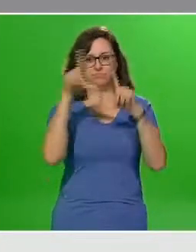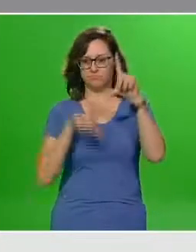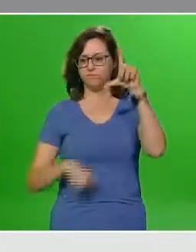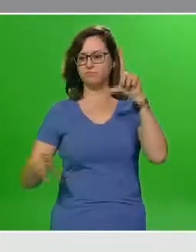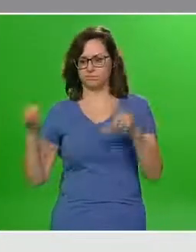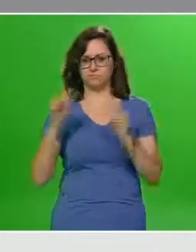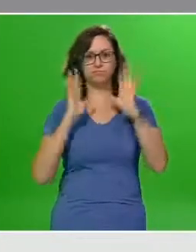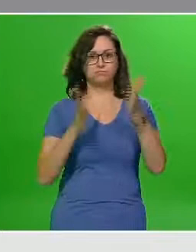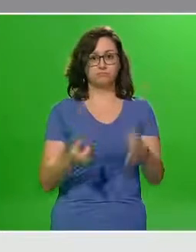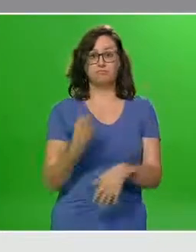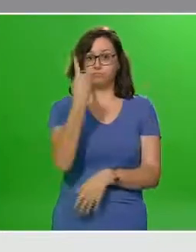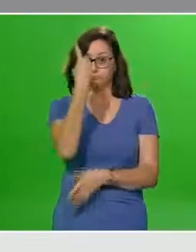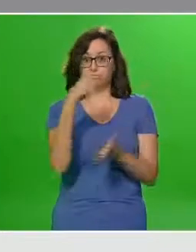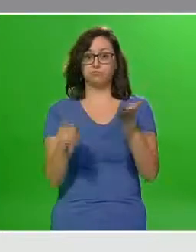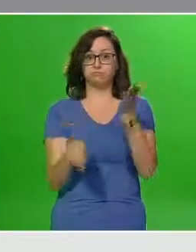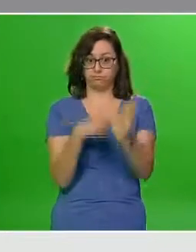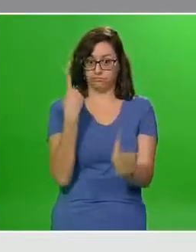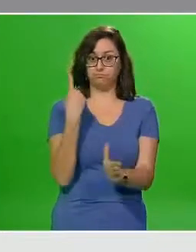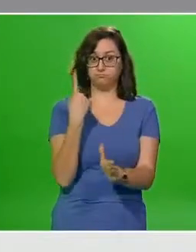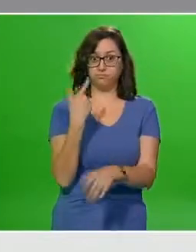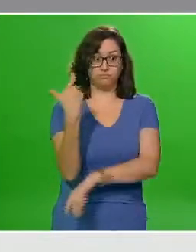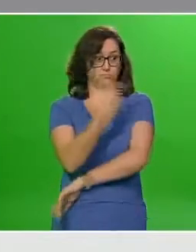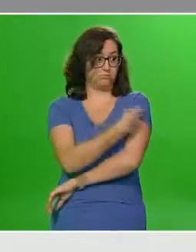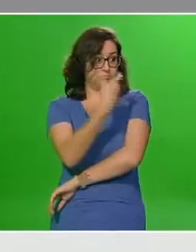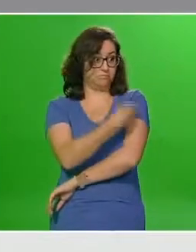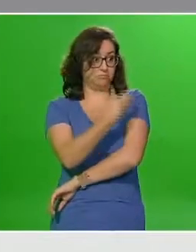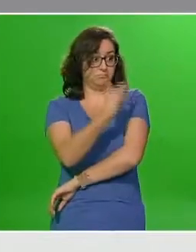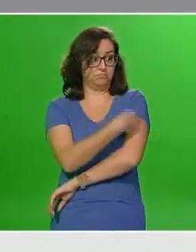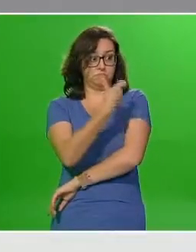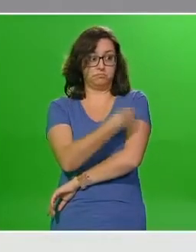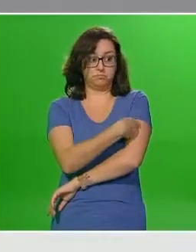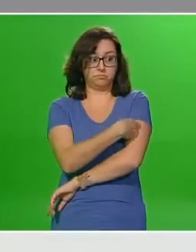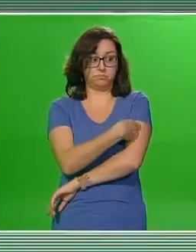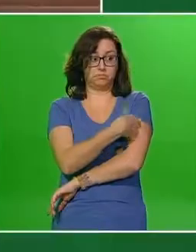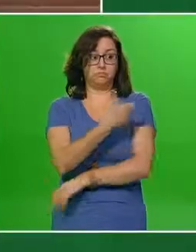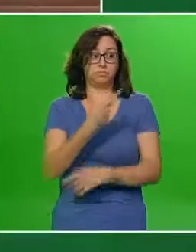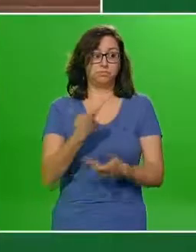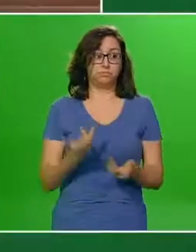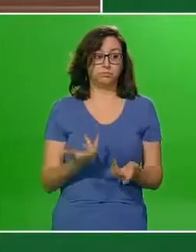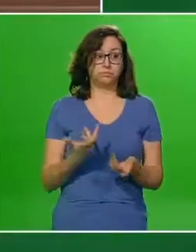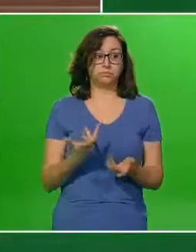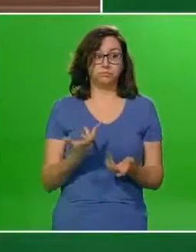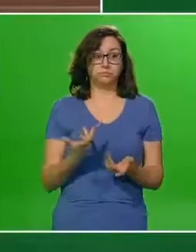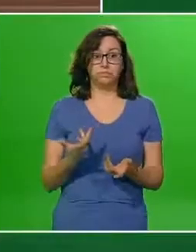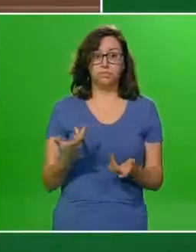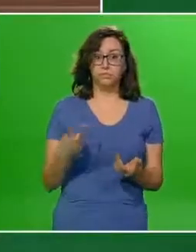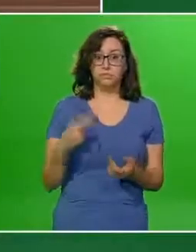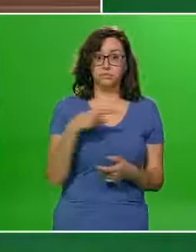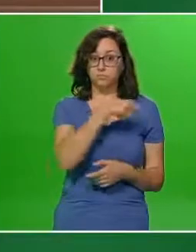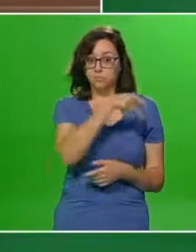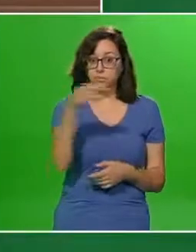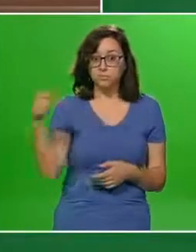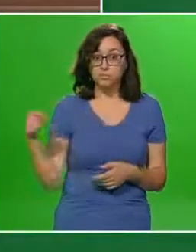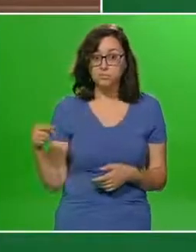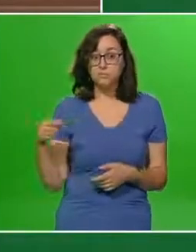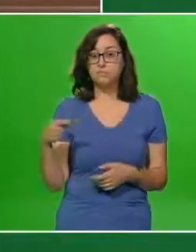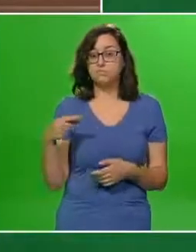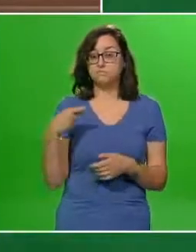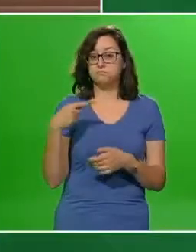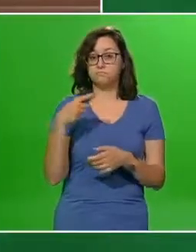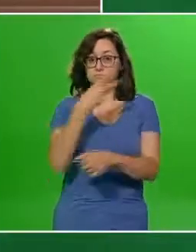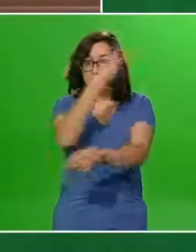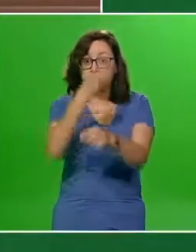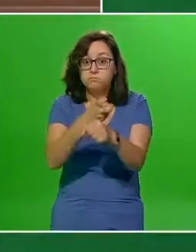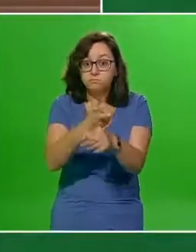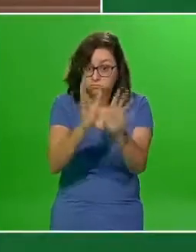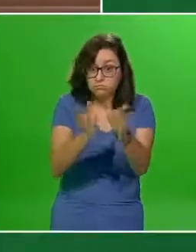hoy, municipios donde se activaron la aplicación para esta década, claramente todavía no es tiempo para que